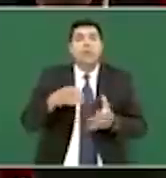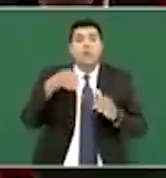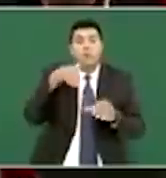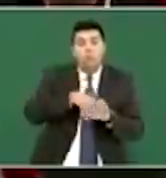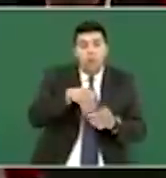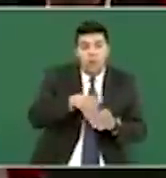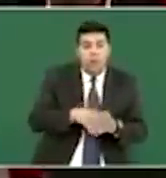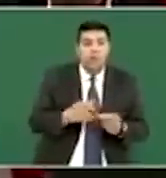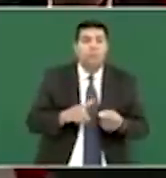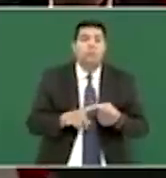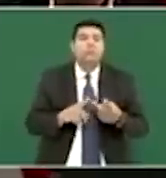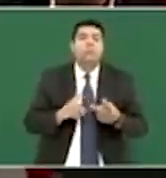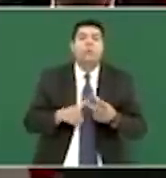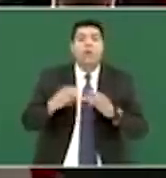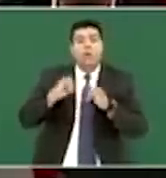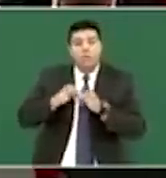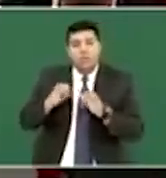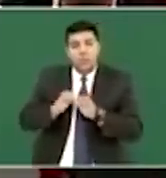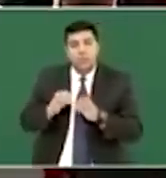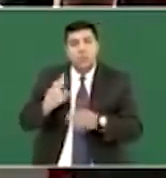organismos reguladores,